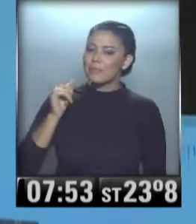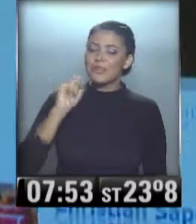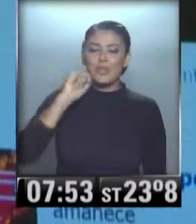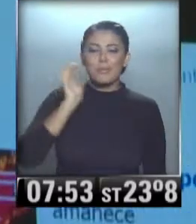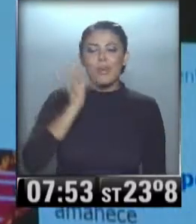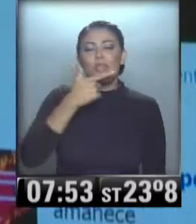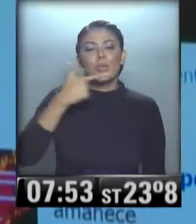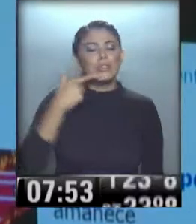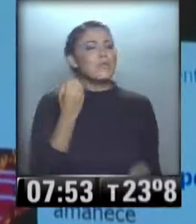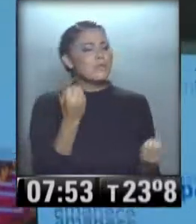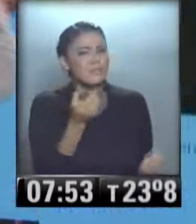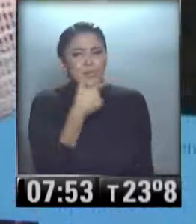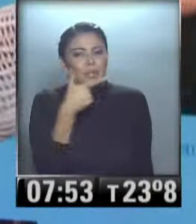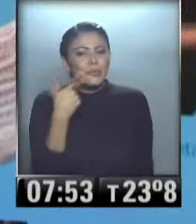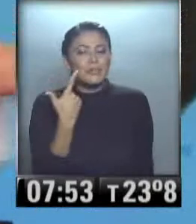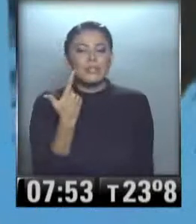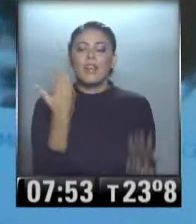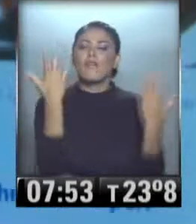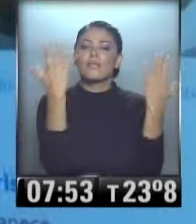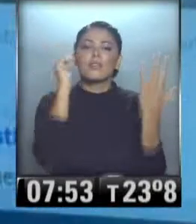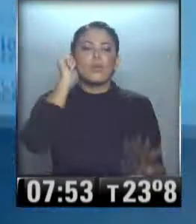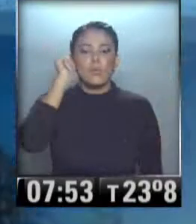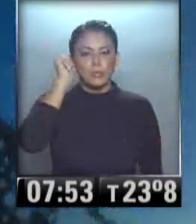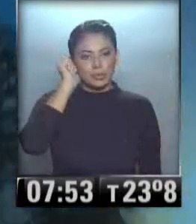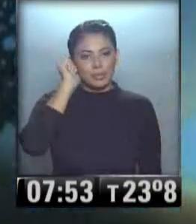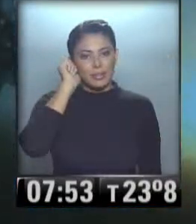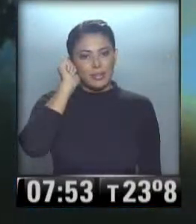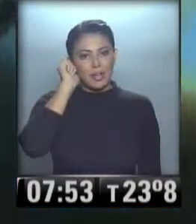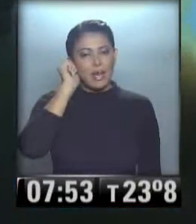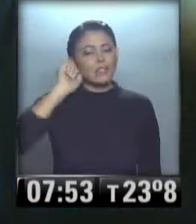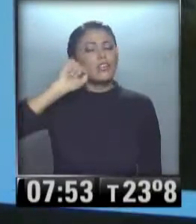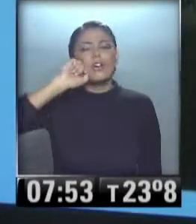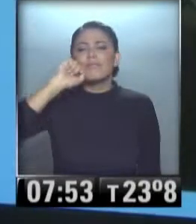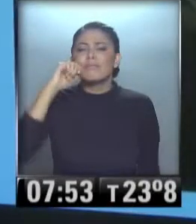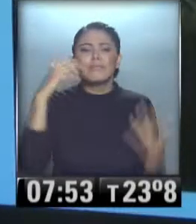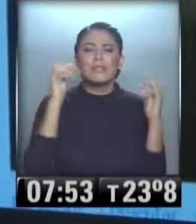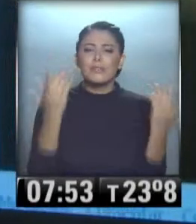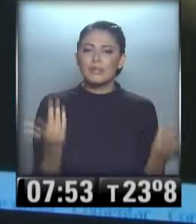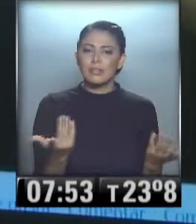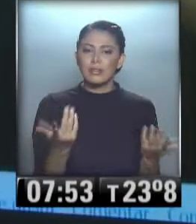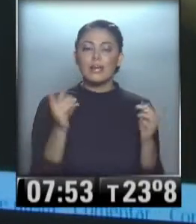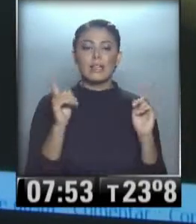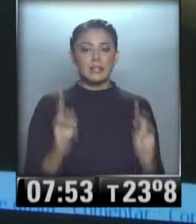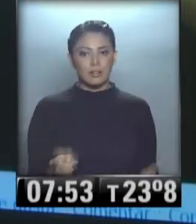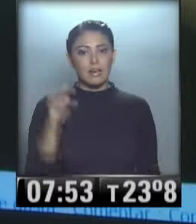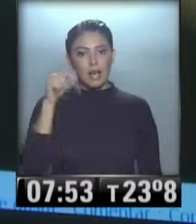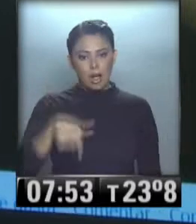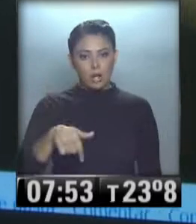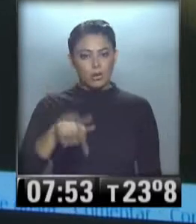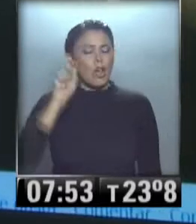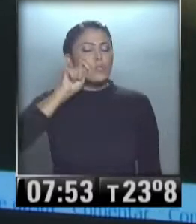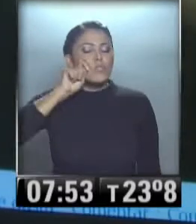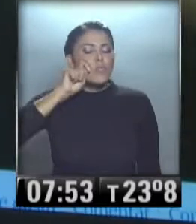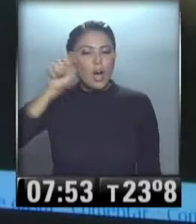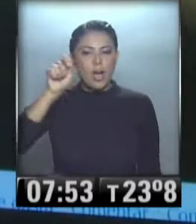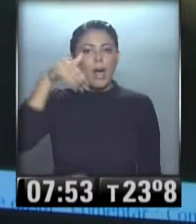dos. Dulce, muy dulce. Felicísimos cumpleaños, ¿eh? Que lo pasen re bien. Y a propósito, vamos a mandar un besazo